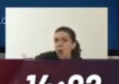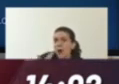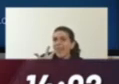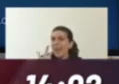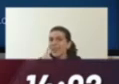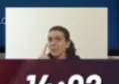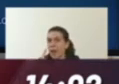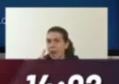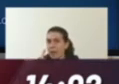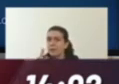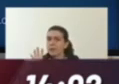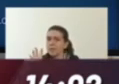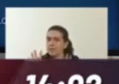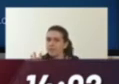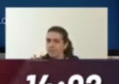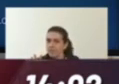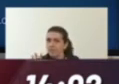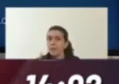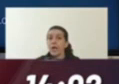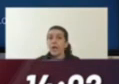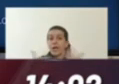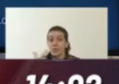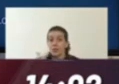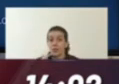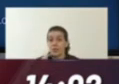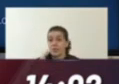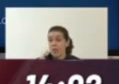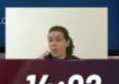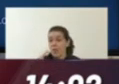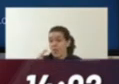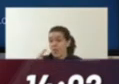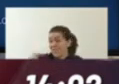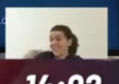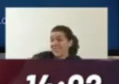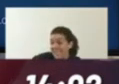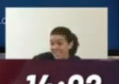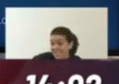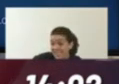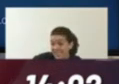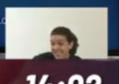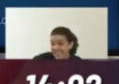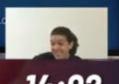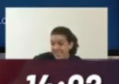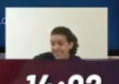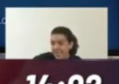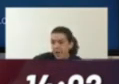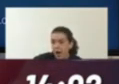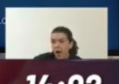Eso quiere decir que cada 24 días hasta aquí hemos